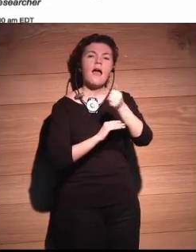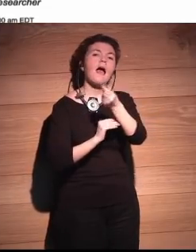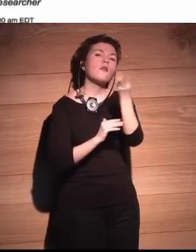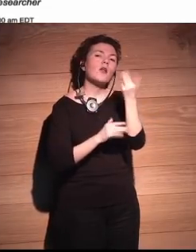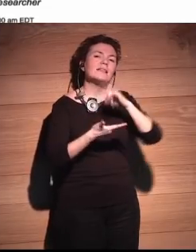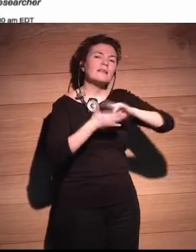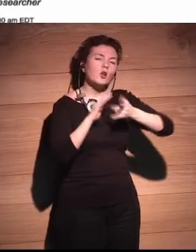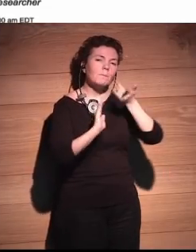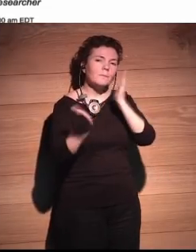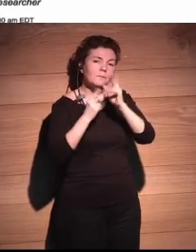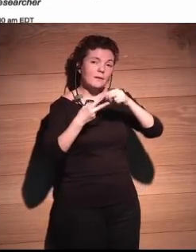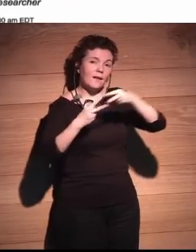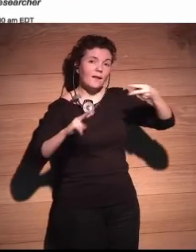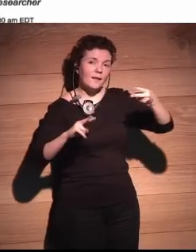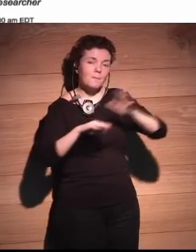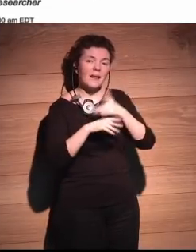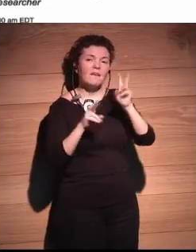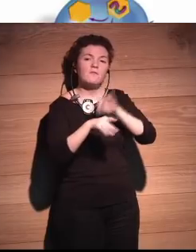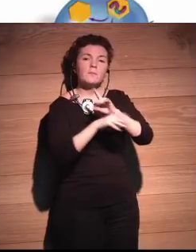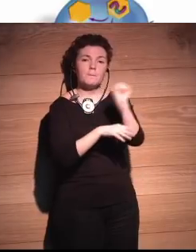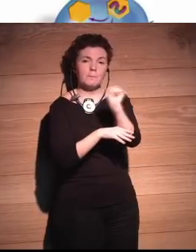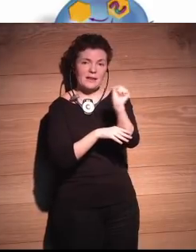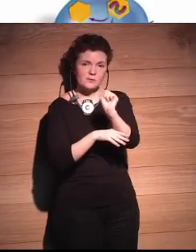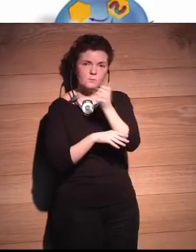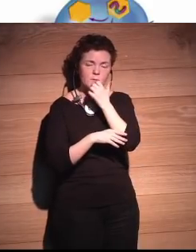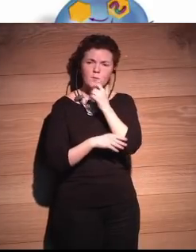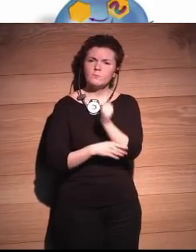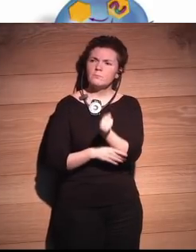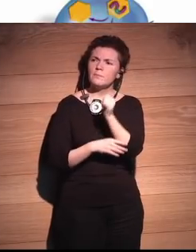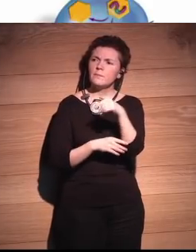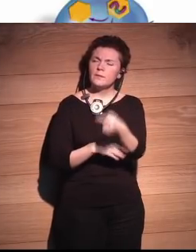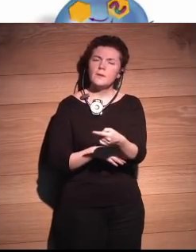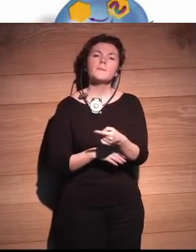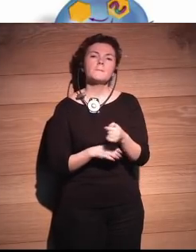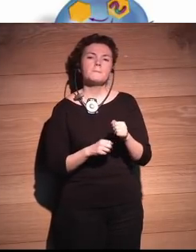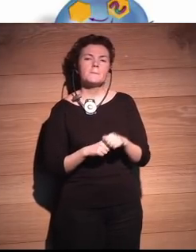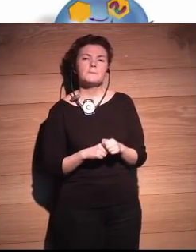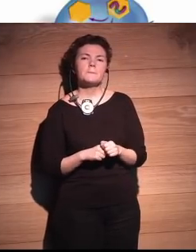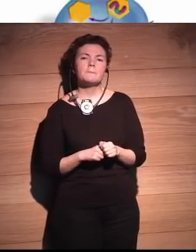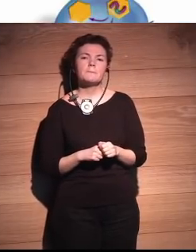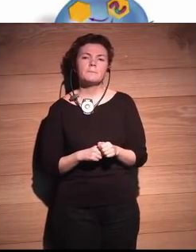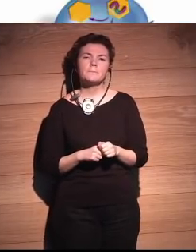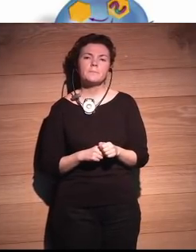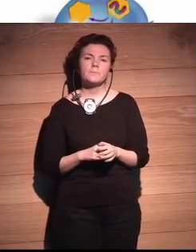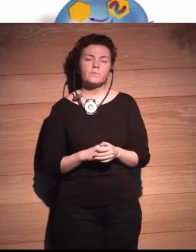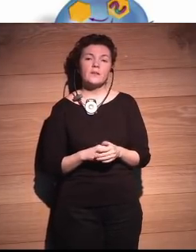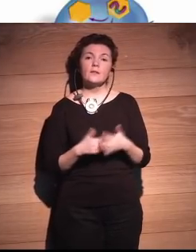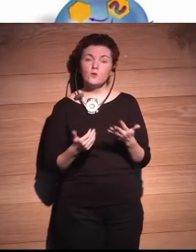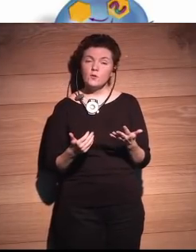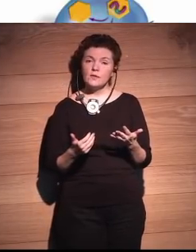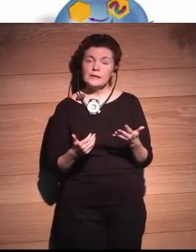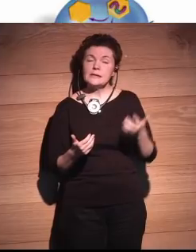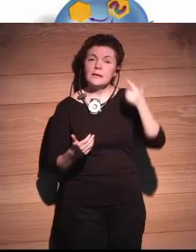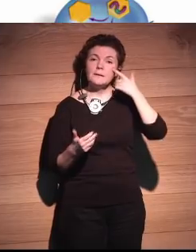las tecnologías de terapia génica para el Parkinson, por ejemplo. Siguiente, por favor. Entonces,